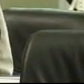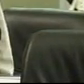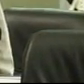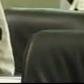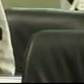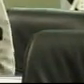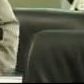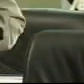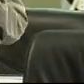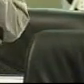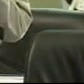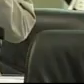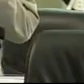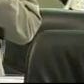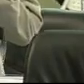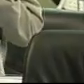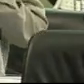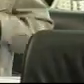comunicación.